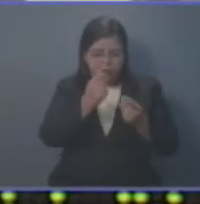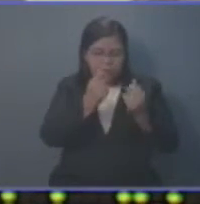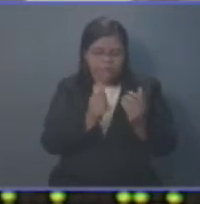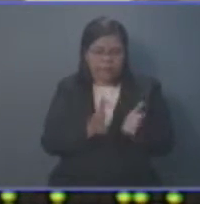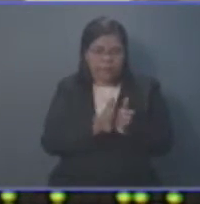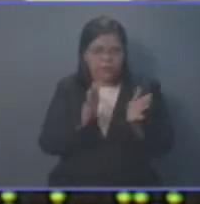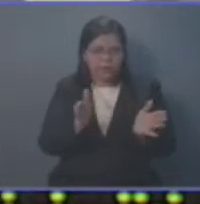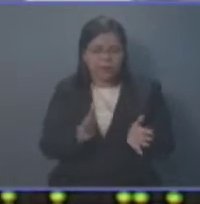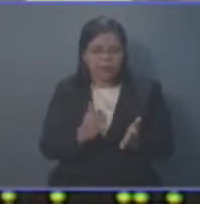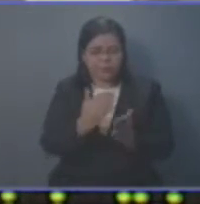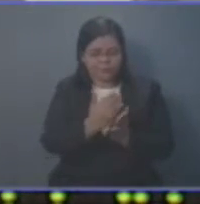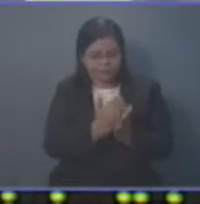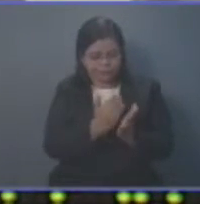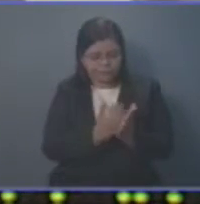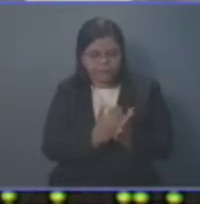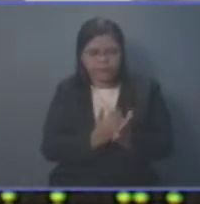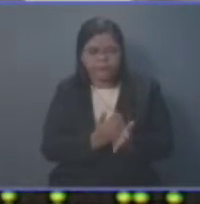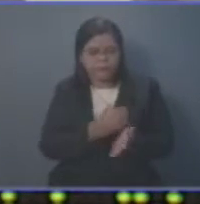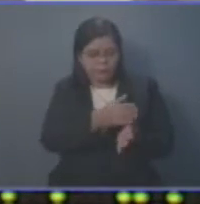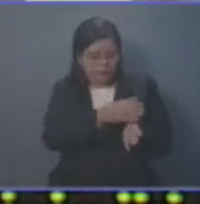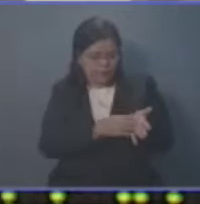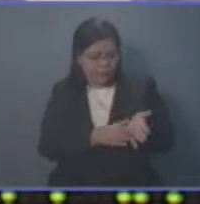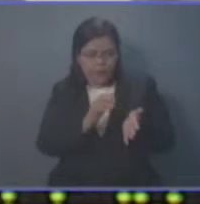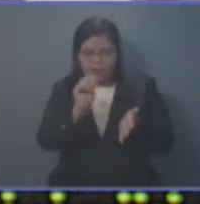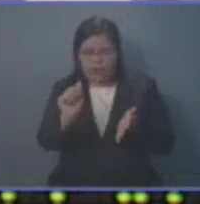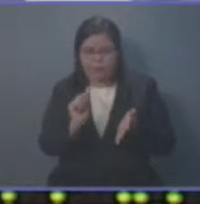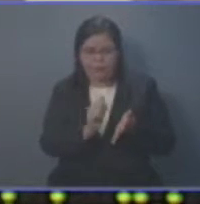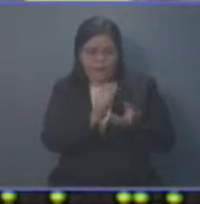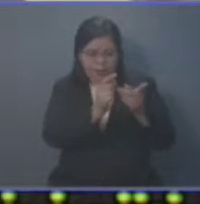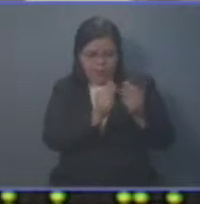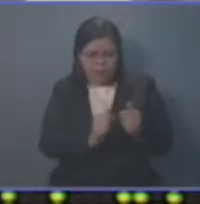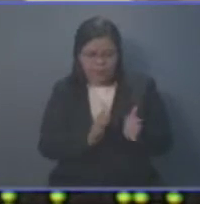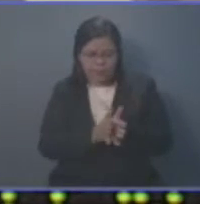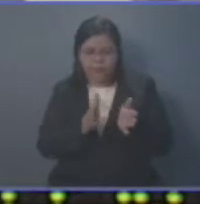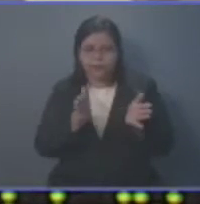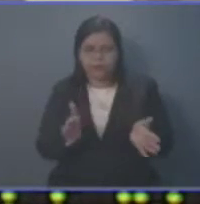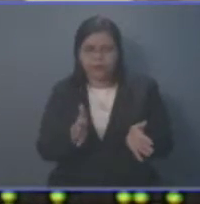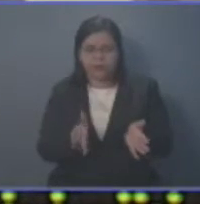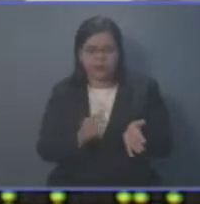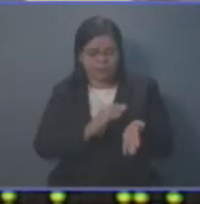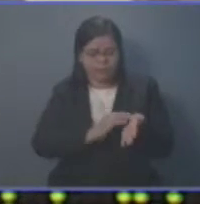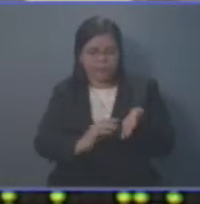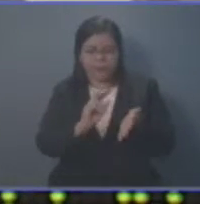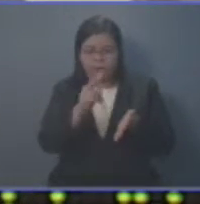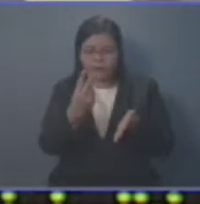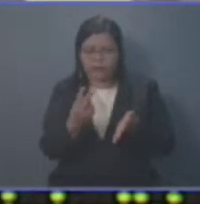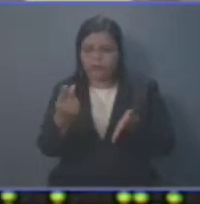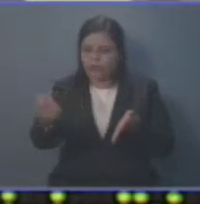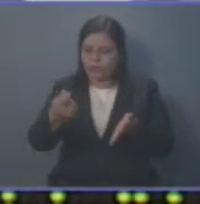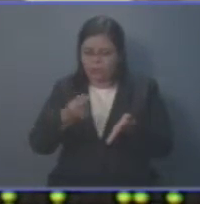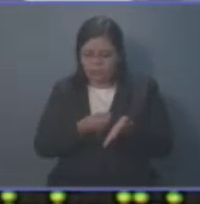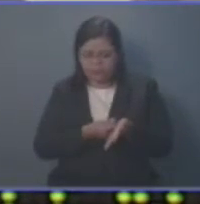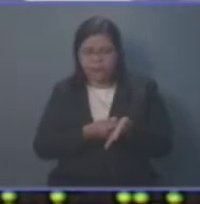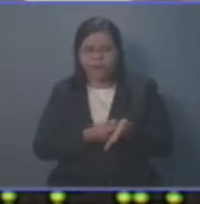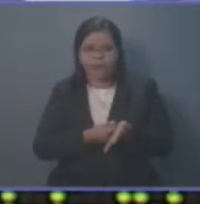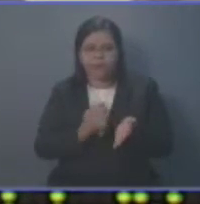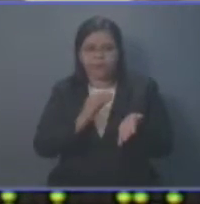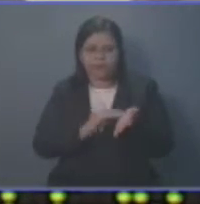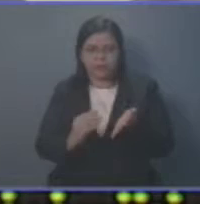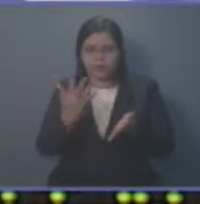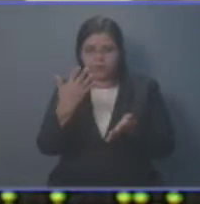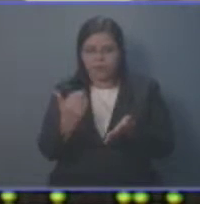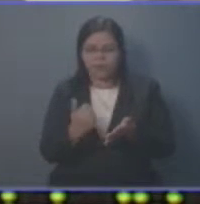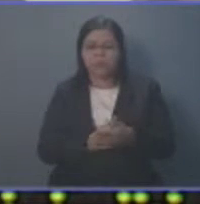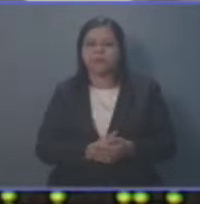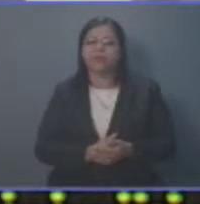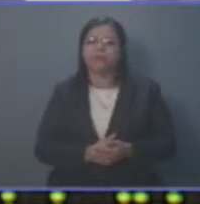en los términos siguientes: a la sección A, Presupuesto General del Estado, apartado 2, ingresos, rubro 15, ingresos